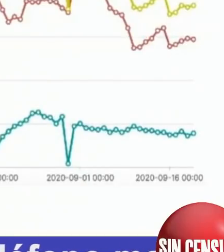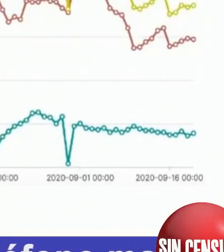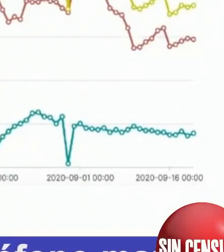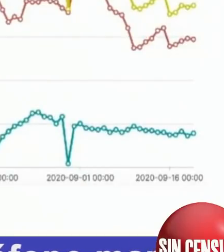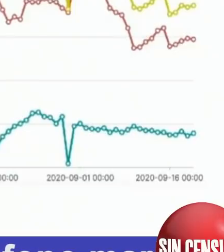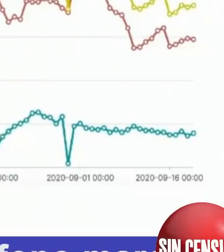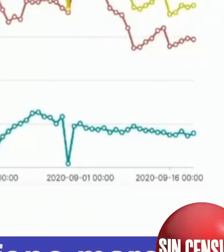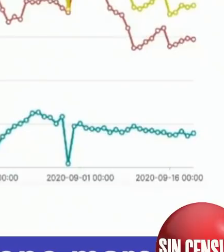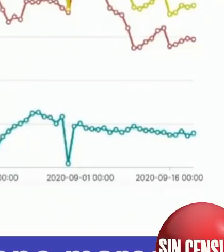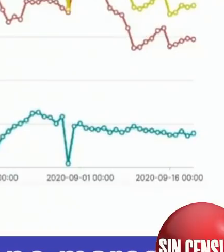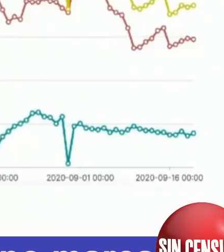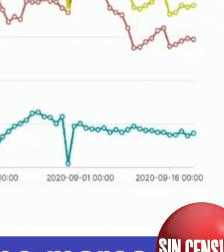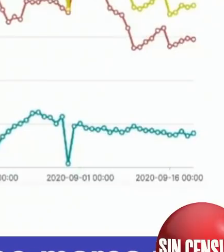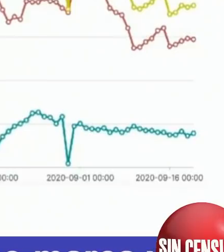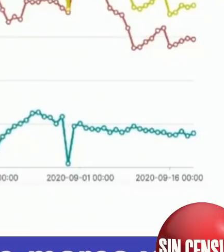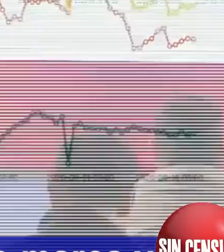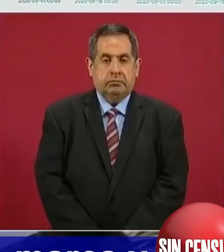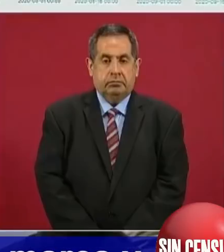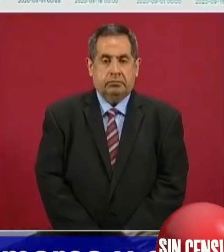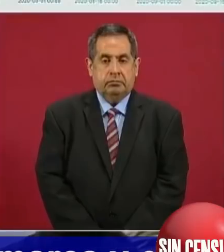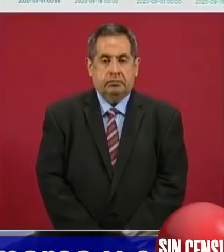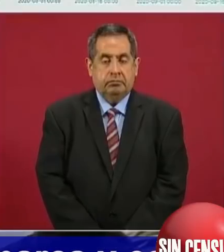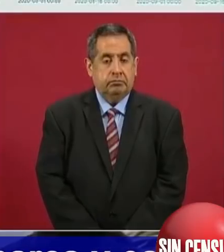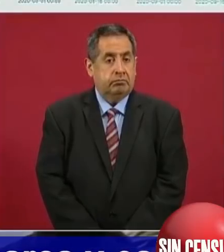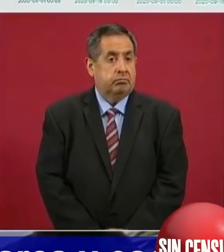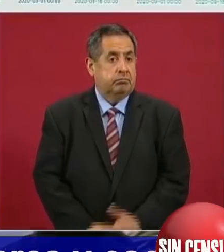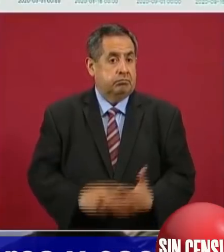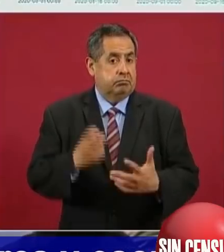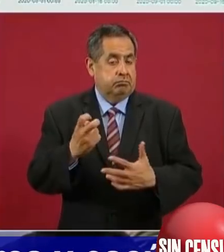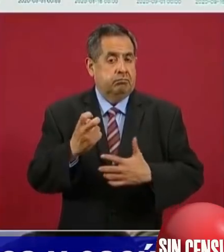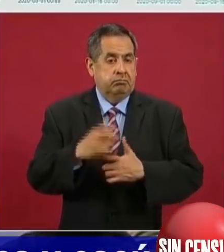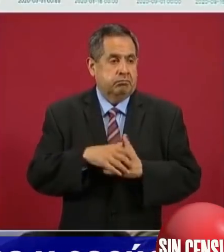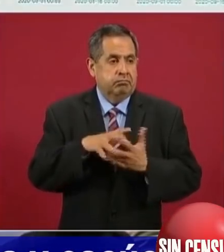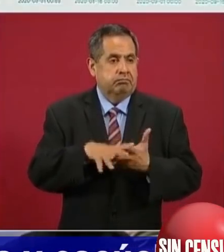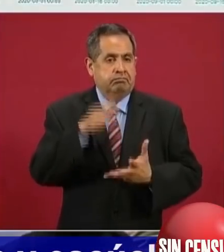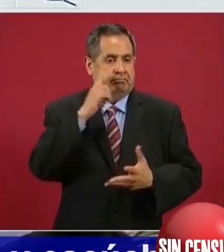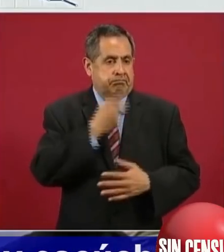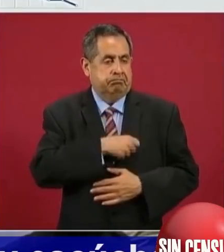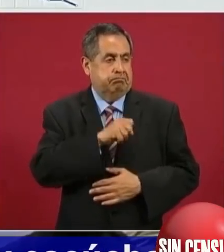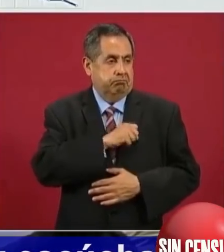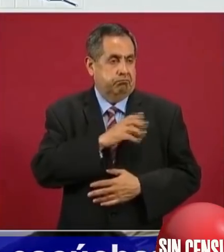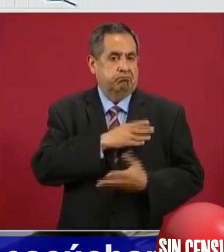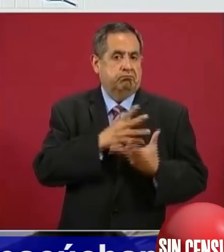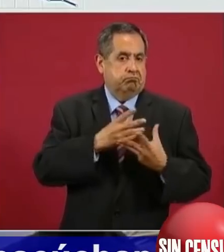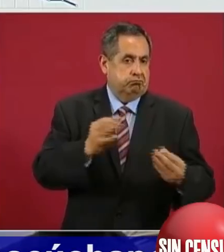hospital y los que se recuperan son en cantidad mayor. La siguiente.